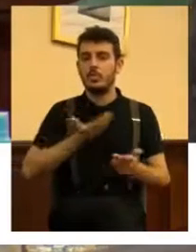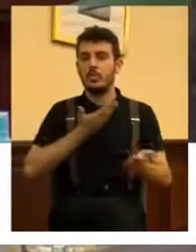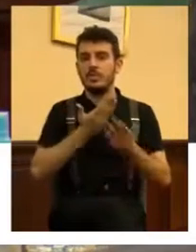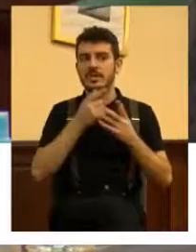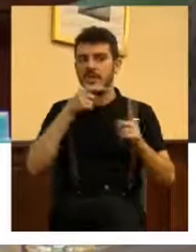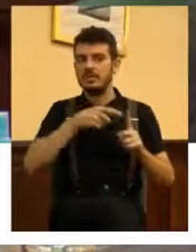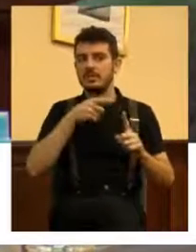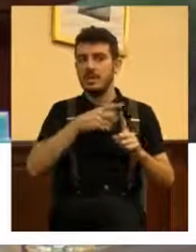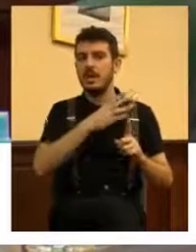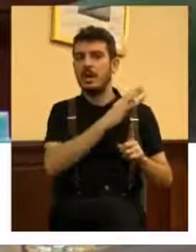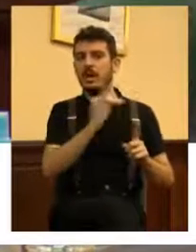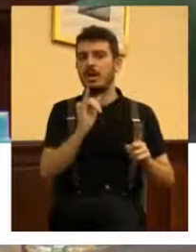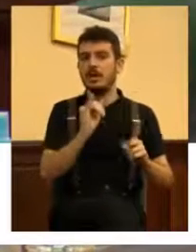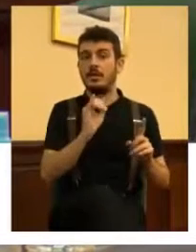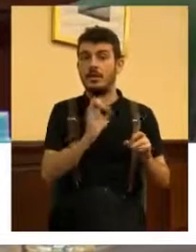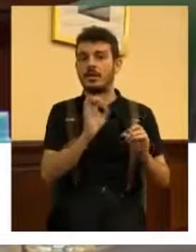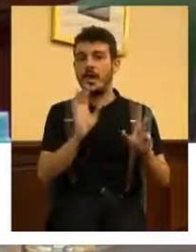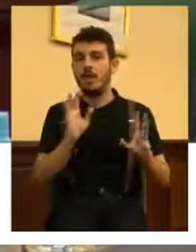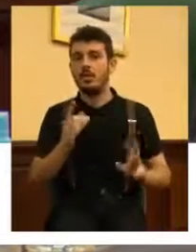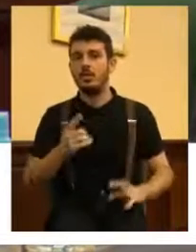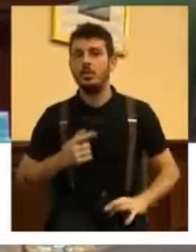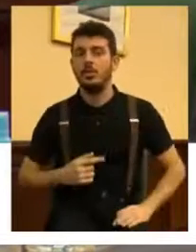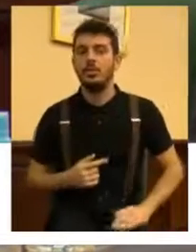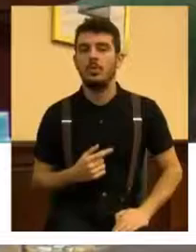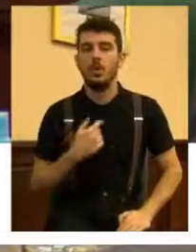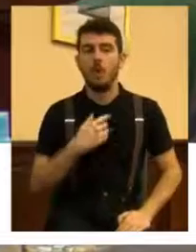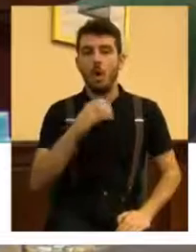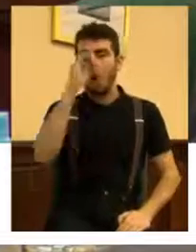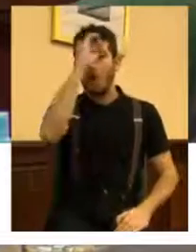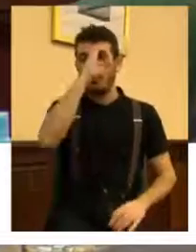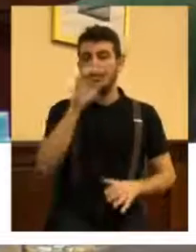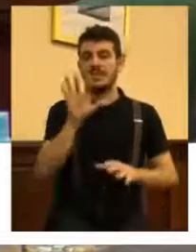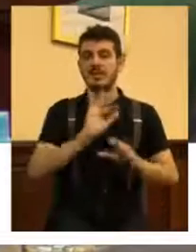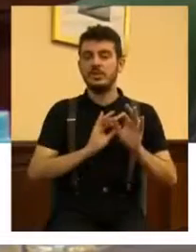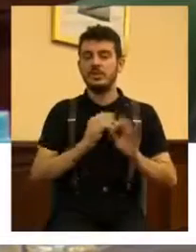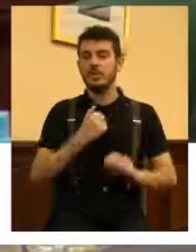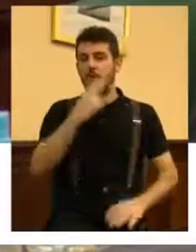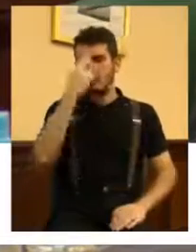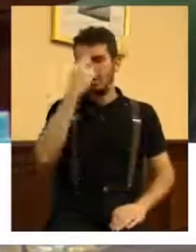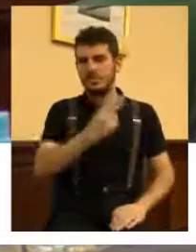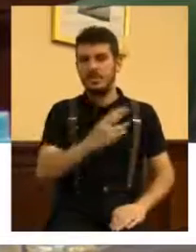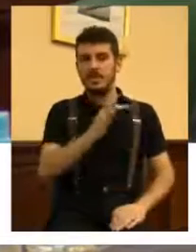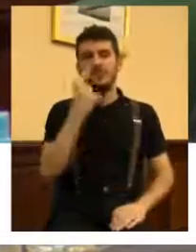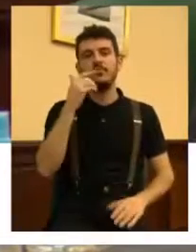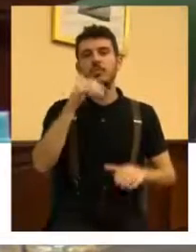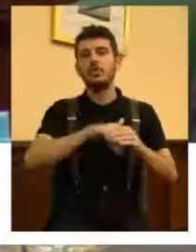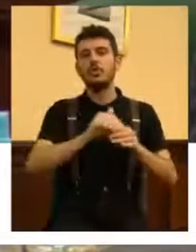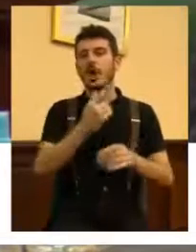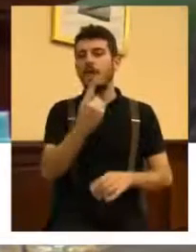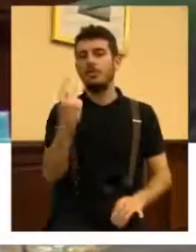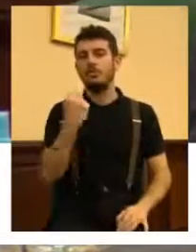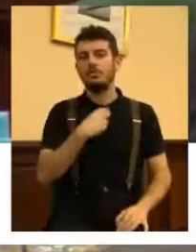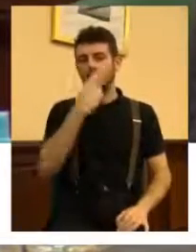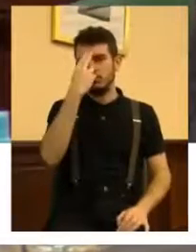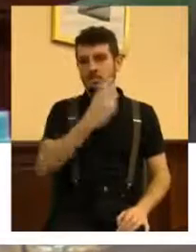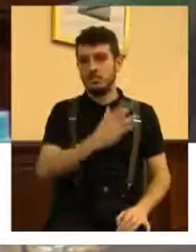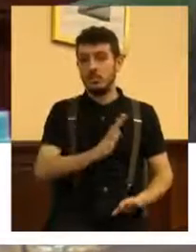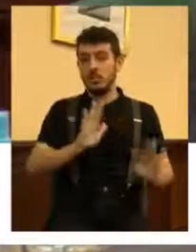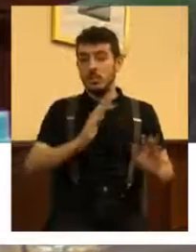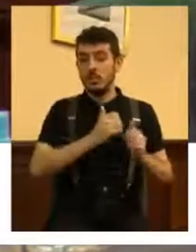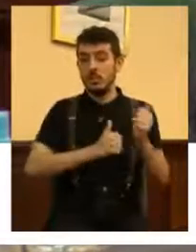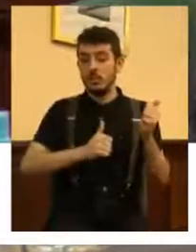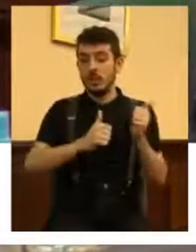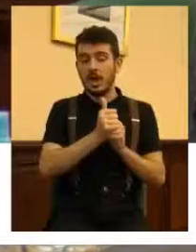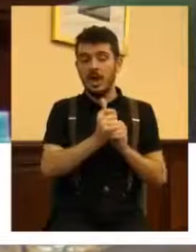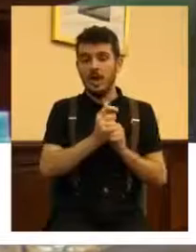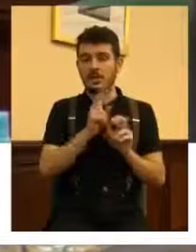este sentido. Claro, yo respeto las opiniones y las decisiones y la intención de voto de cada uno de los grupos, pero por prioridad